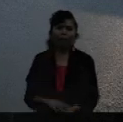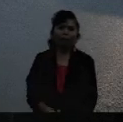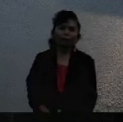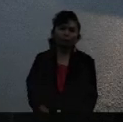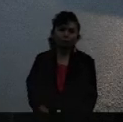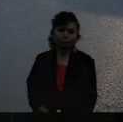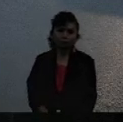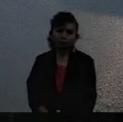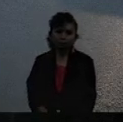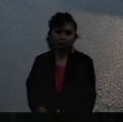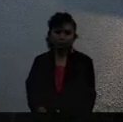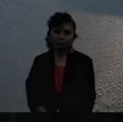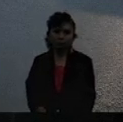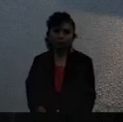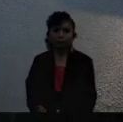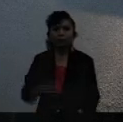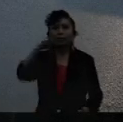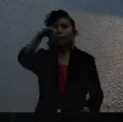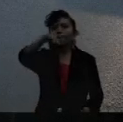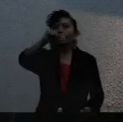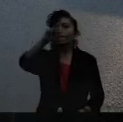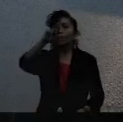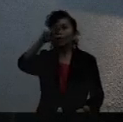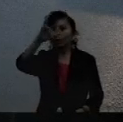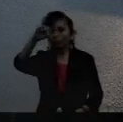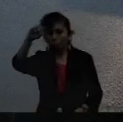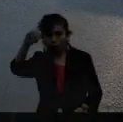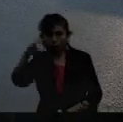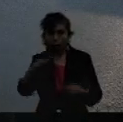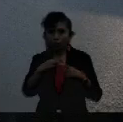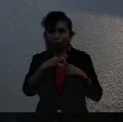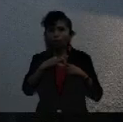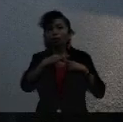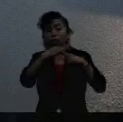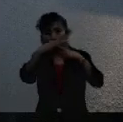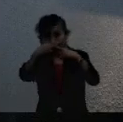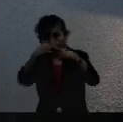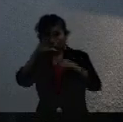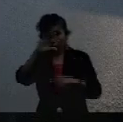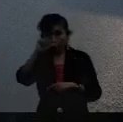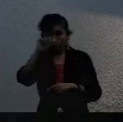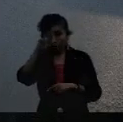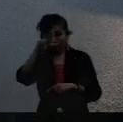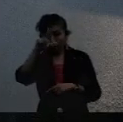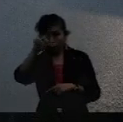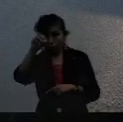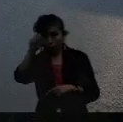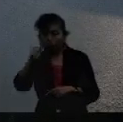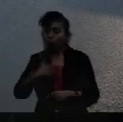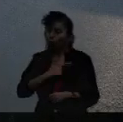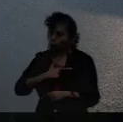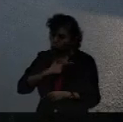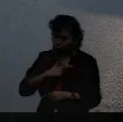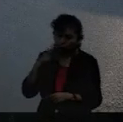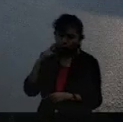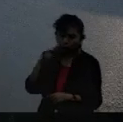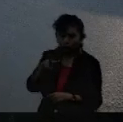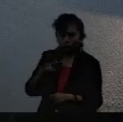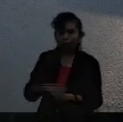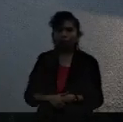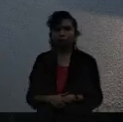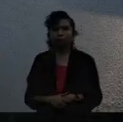hoy a Mario Villanueva representado por Carlos Mario gracias Carlos qué gusto verte